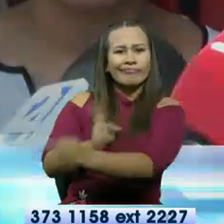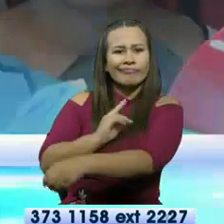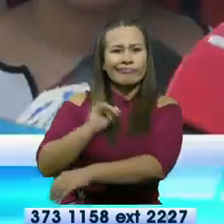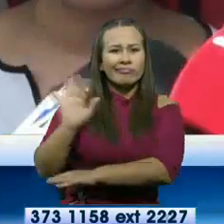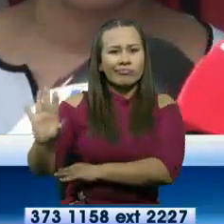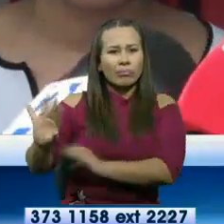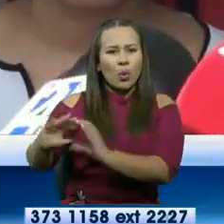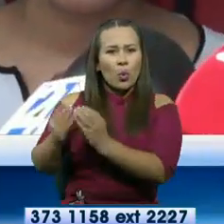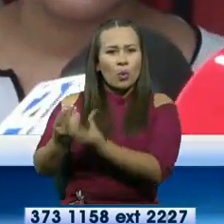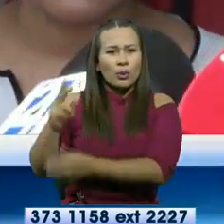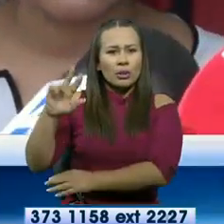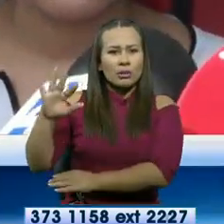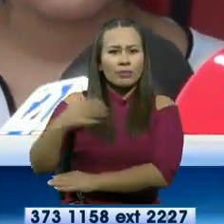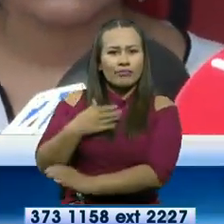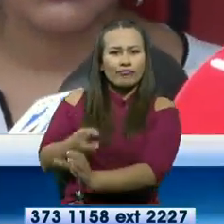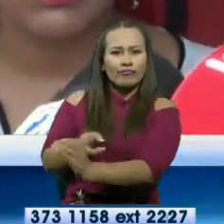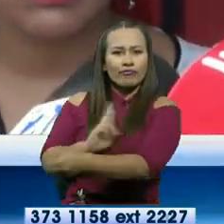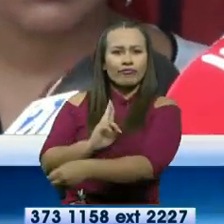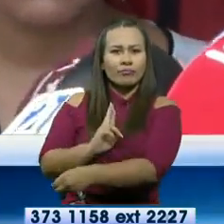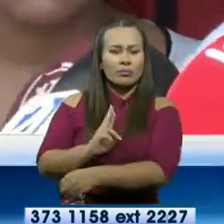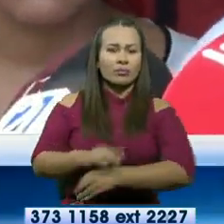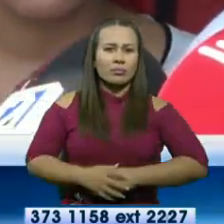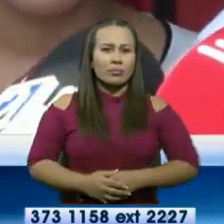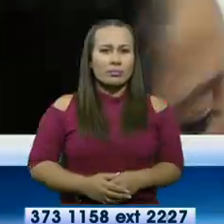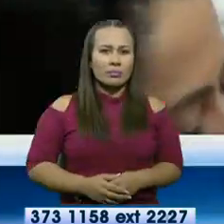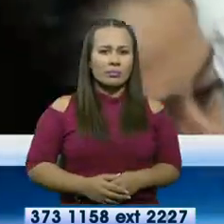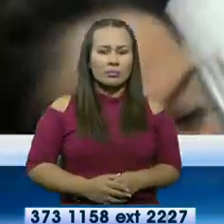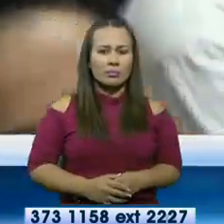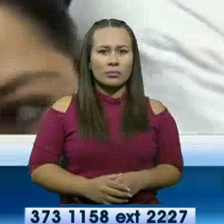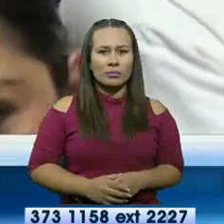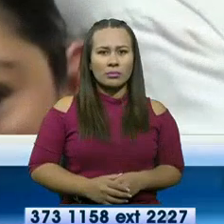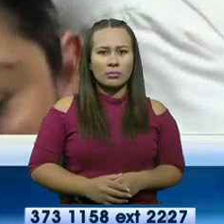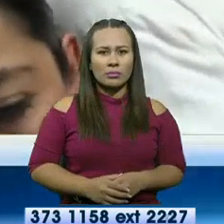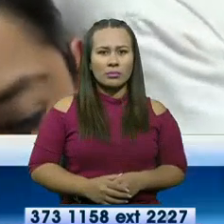momentos de Alianza País, patria altiva y soberana.